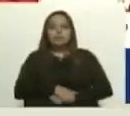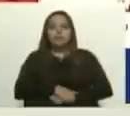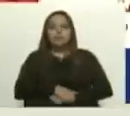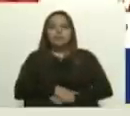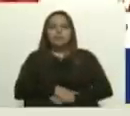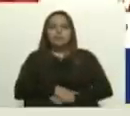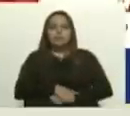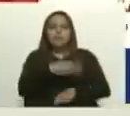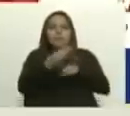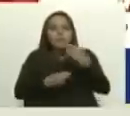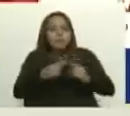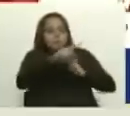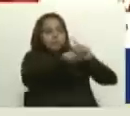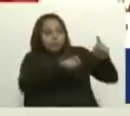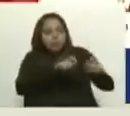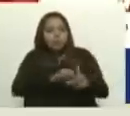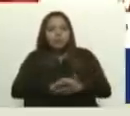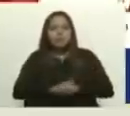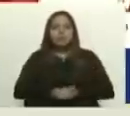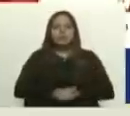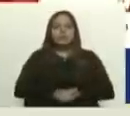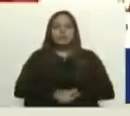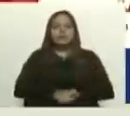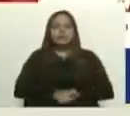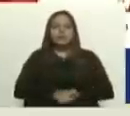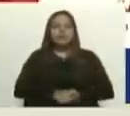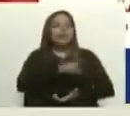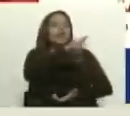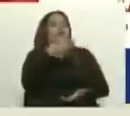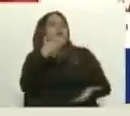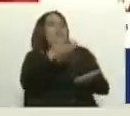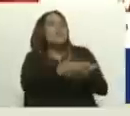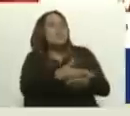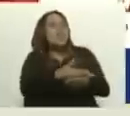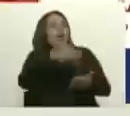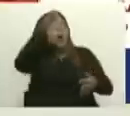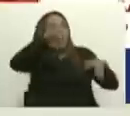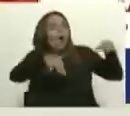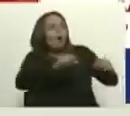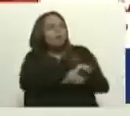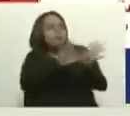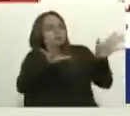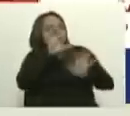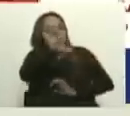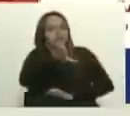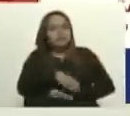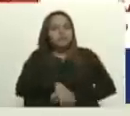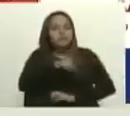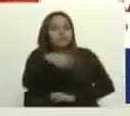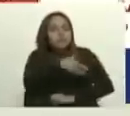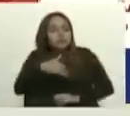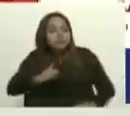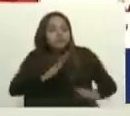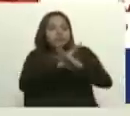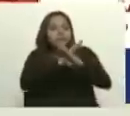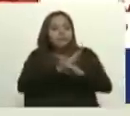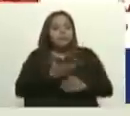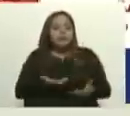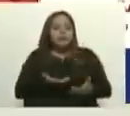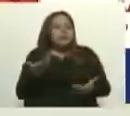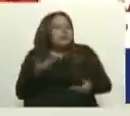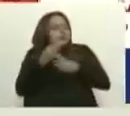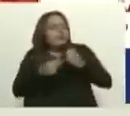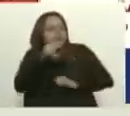hacer esas preguntas. Si tú pediste que bombardearan este país, si tú pediste bloqueo, sanciones, ¿qué haces